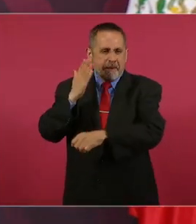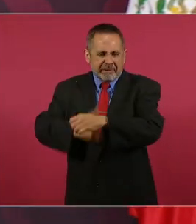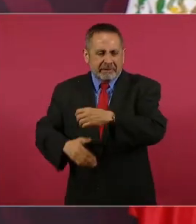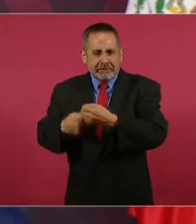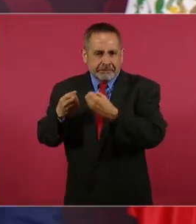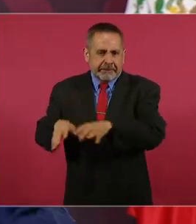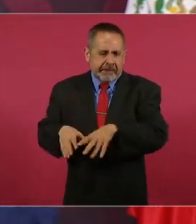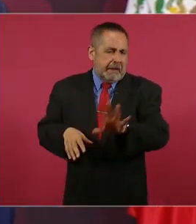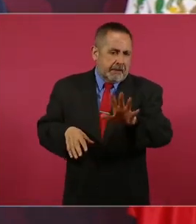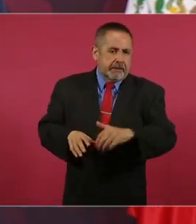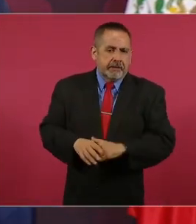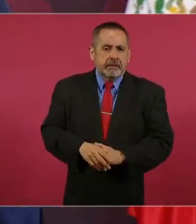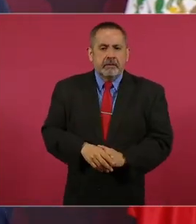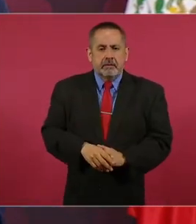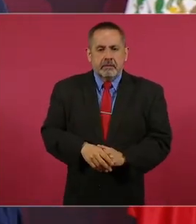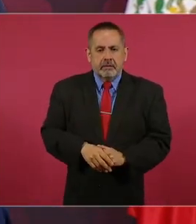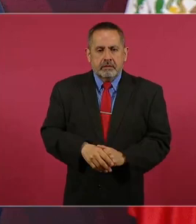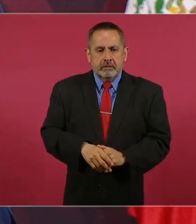Entonces,